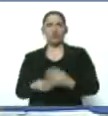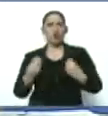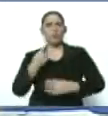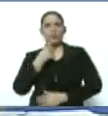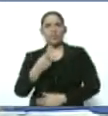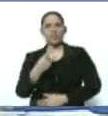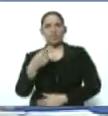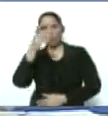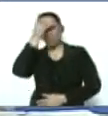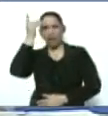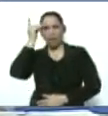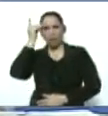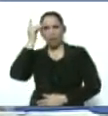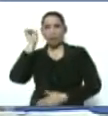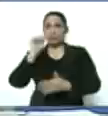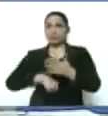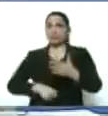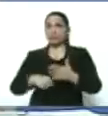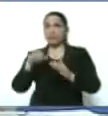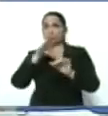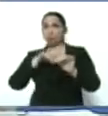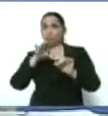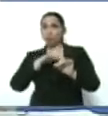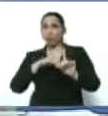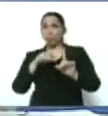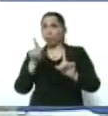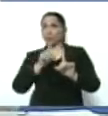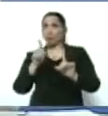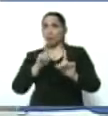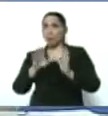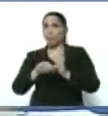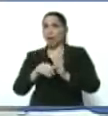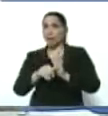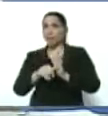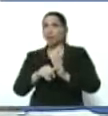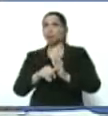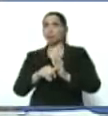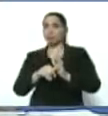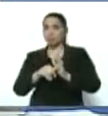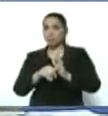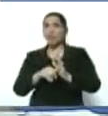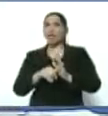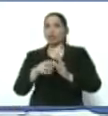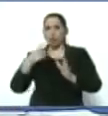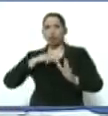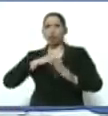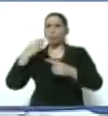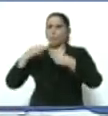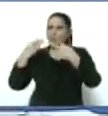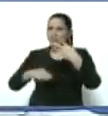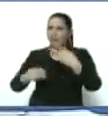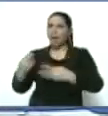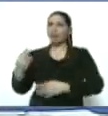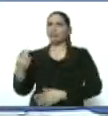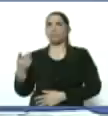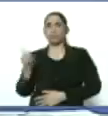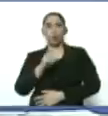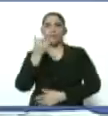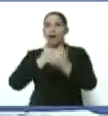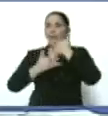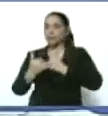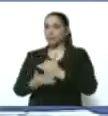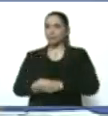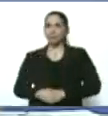Diosdado? Sin truco ni maña, los insumos no fallan.